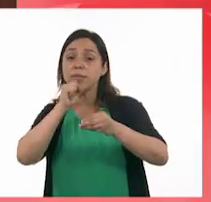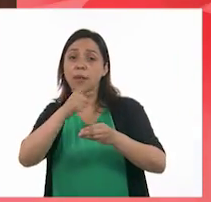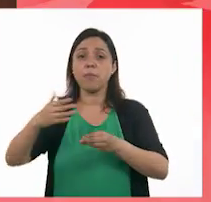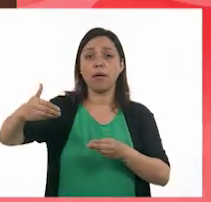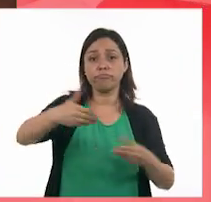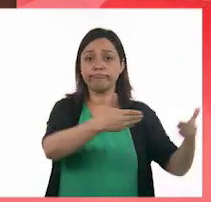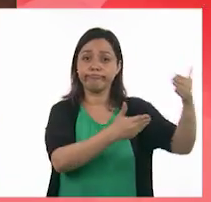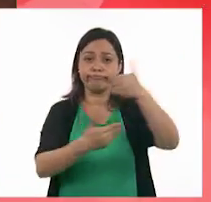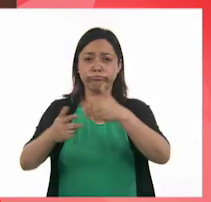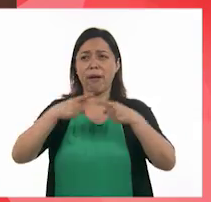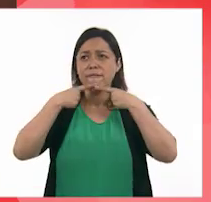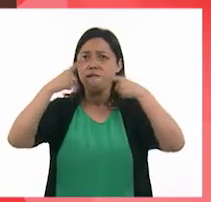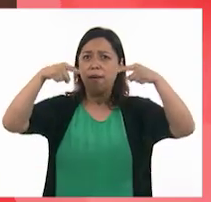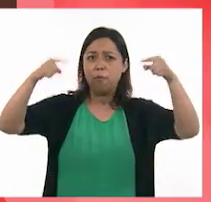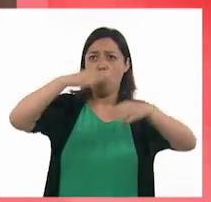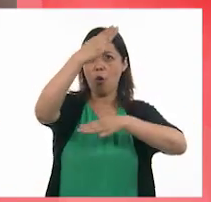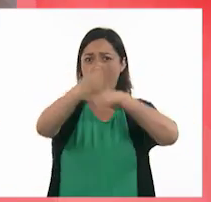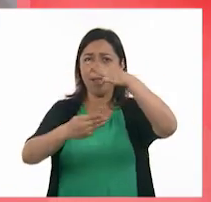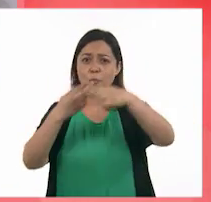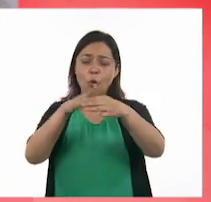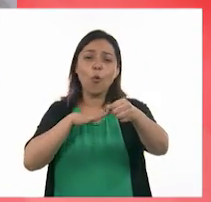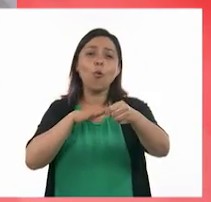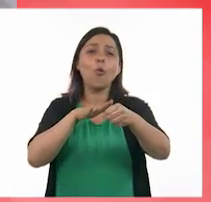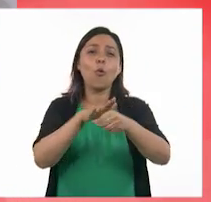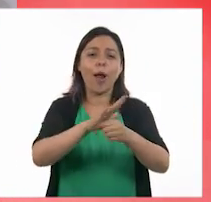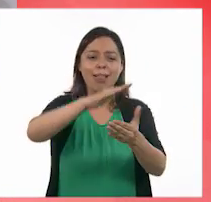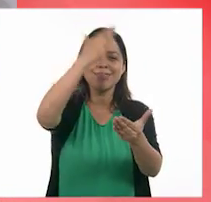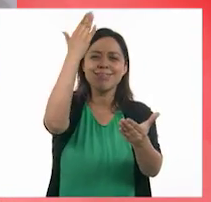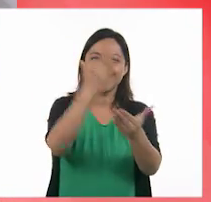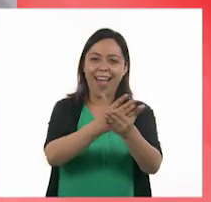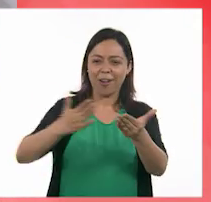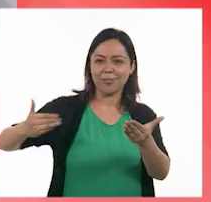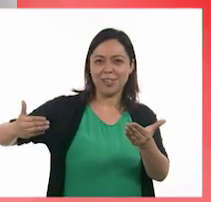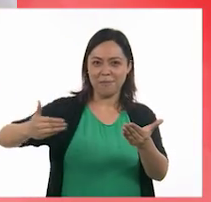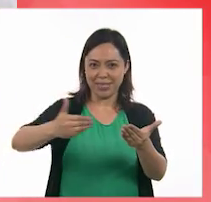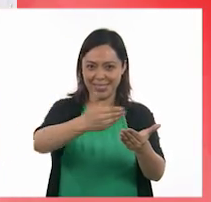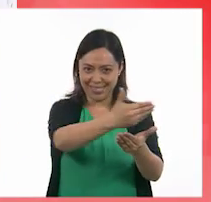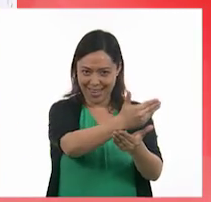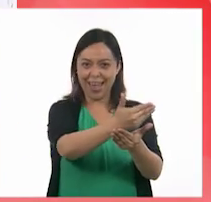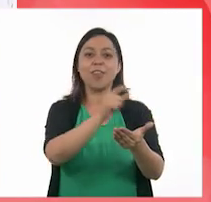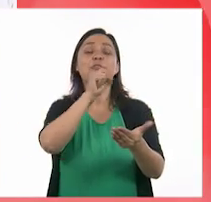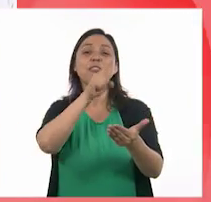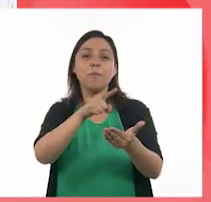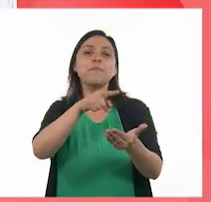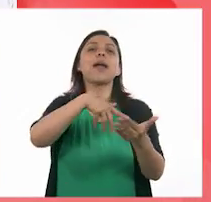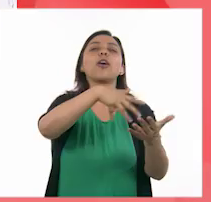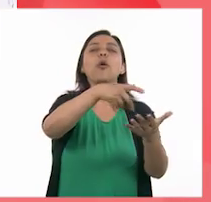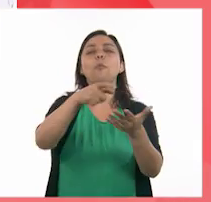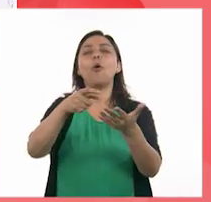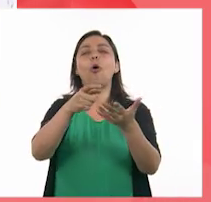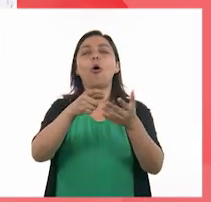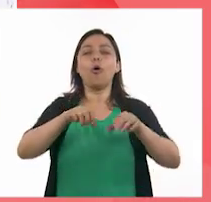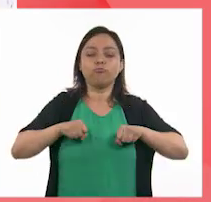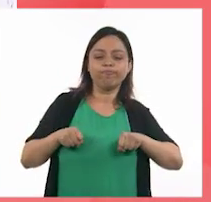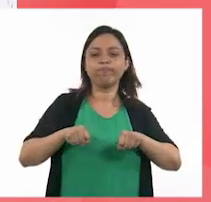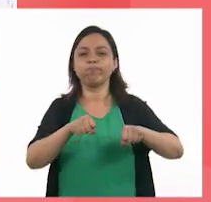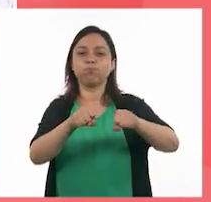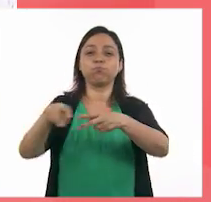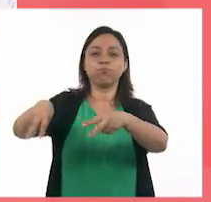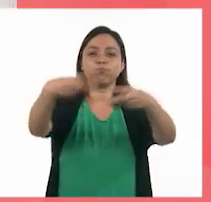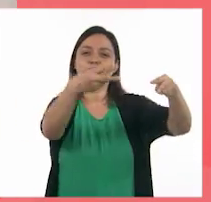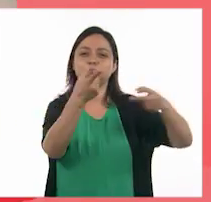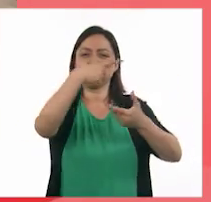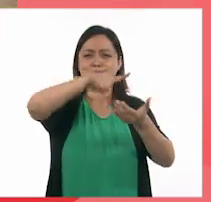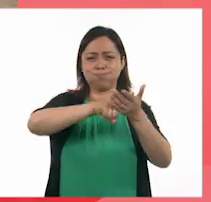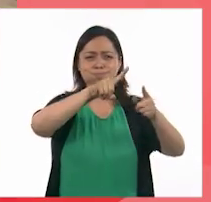en todo el mundo los tradicionales tacos de pescado y las carretas de mariscos, donde se pueden probar los